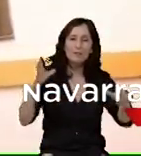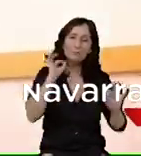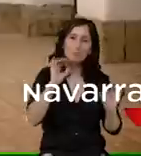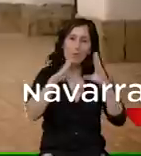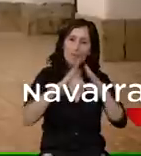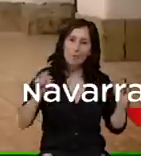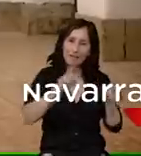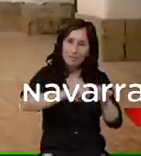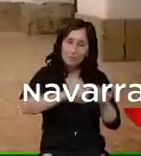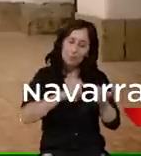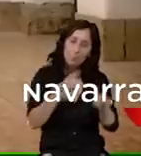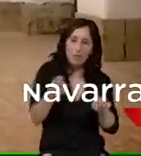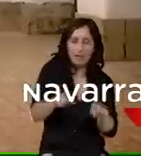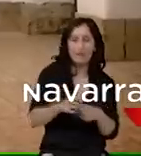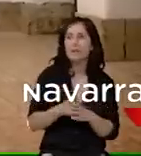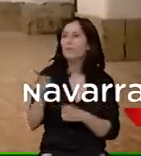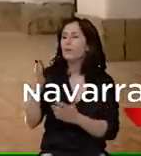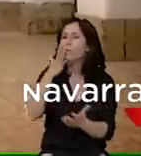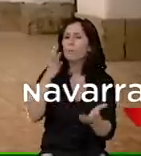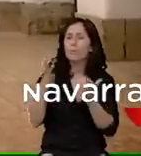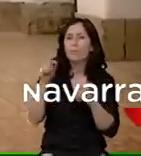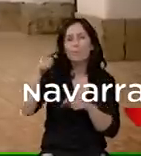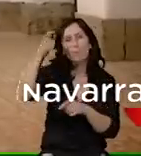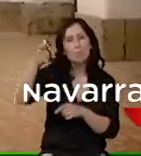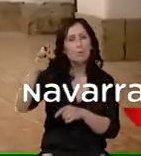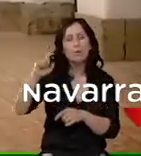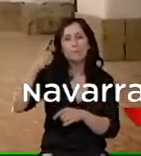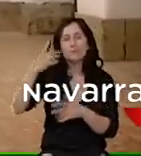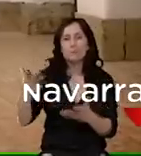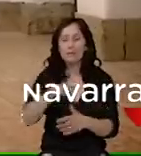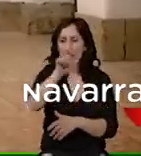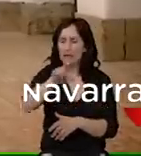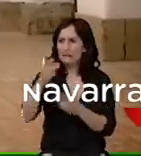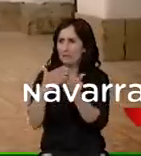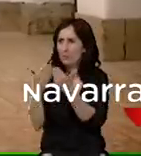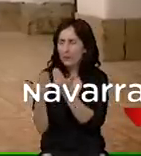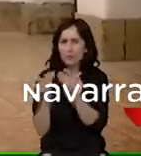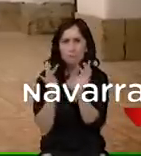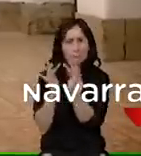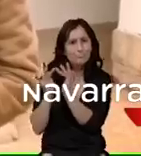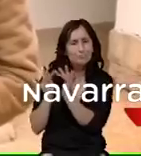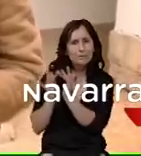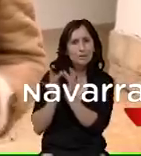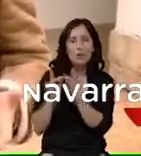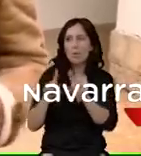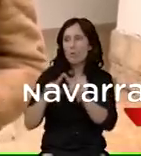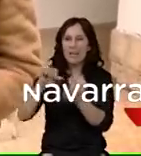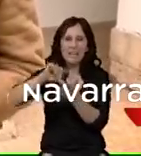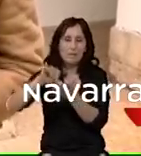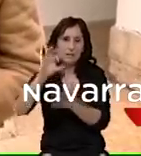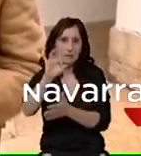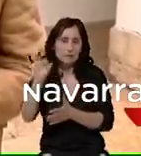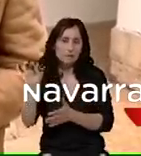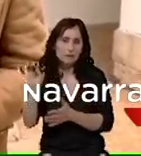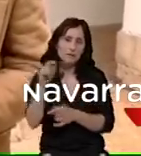¿Sí? Sí. ¿Qué es lo que más te ha llamado la atención de Cabanillas? Igual la relación con los vecinos, que no es lo mismo que en una ciudad grande como San